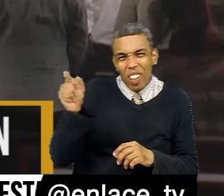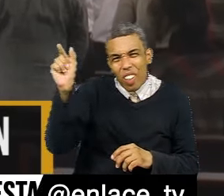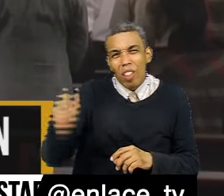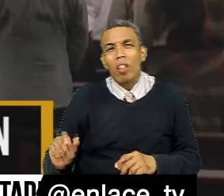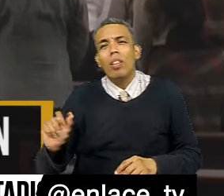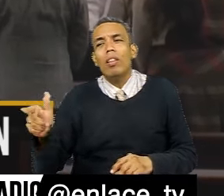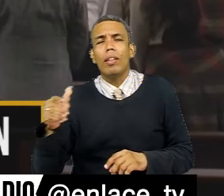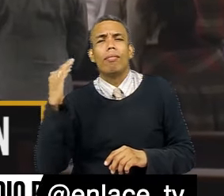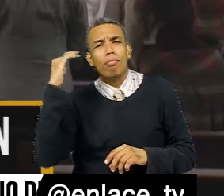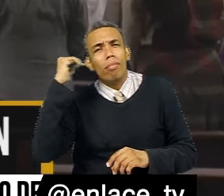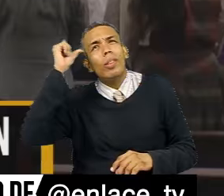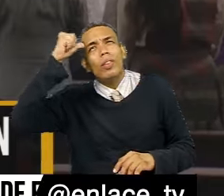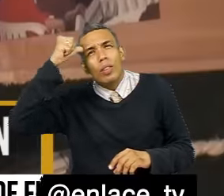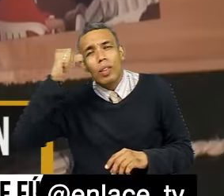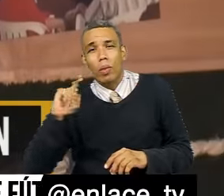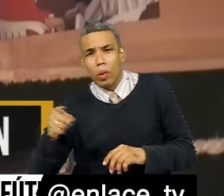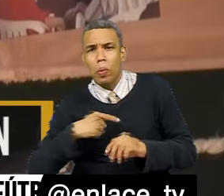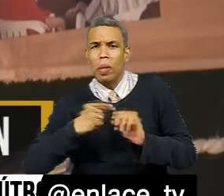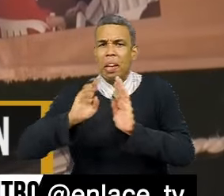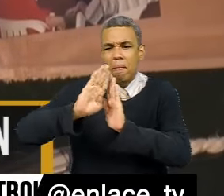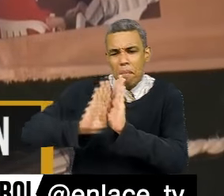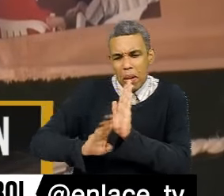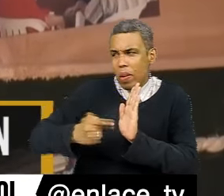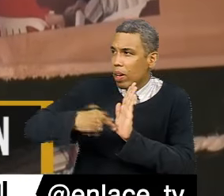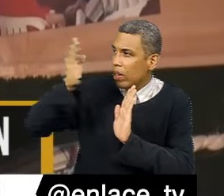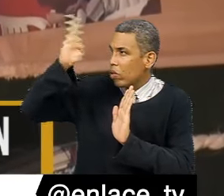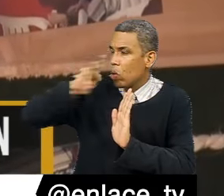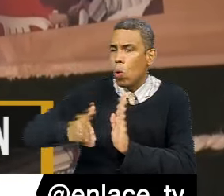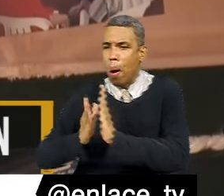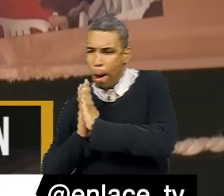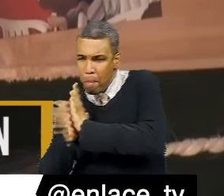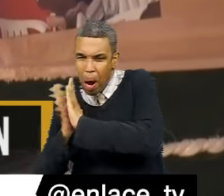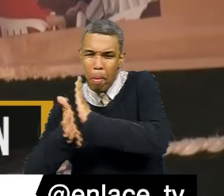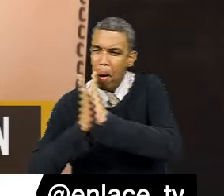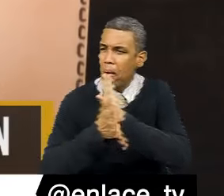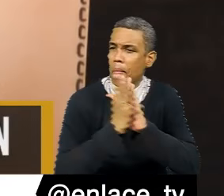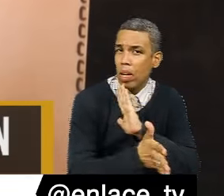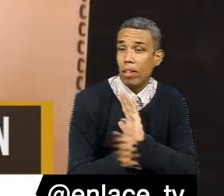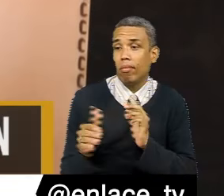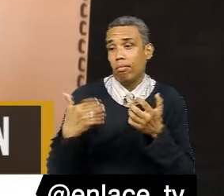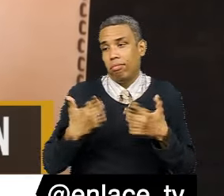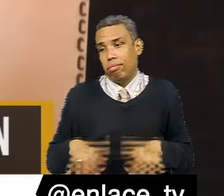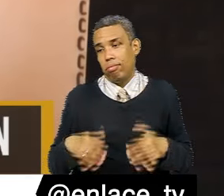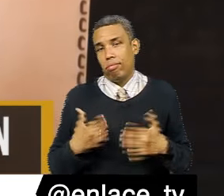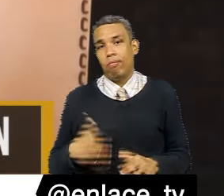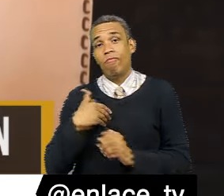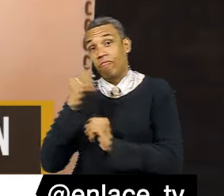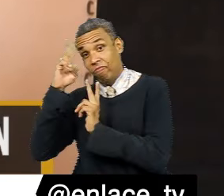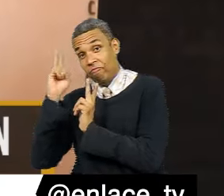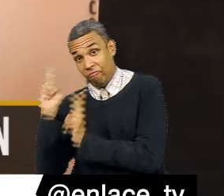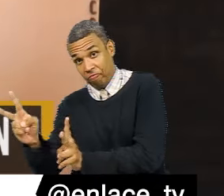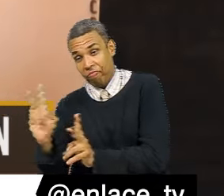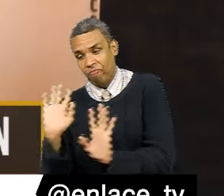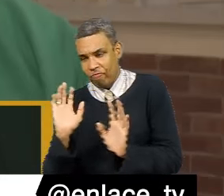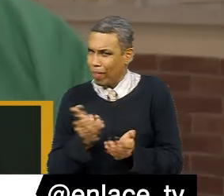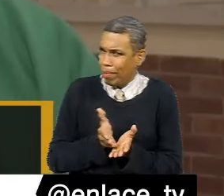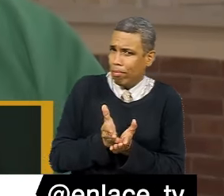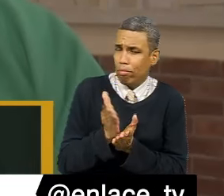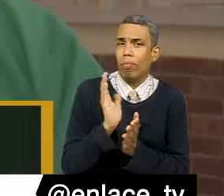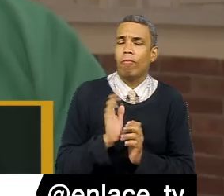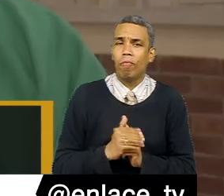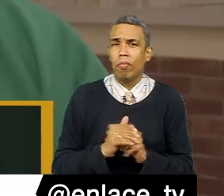humanos y cristianos en el corazón del hombre y de la mujer. Por tanto, seguiremos rindiendo esos homenajes a estos grandes hombres del siglo